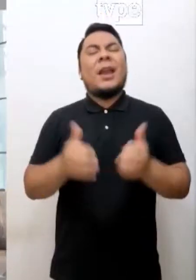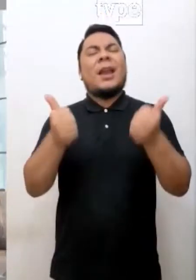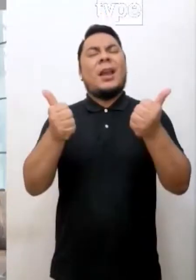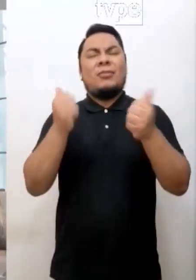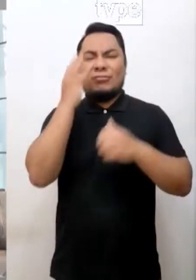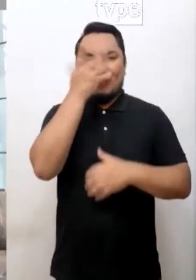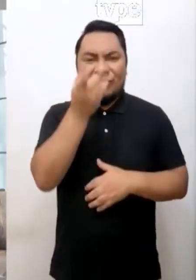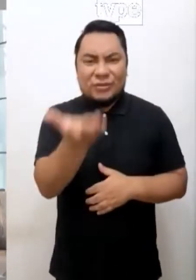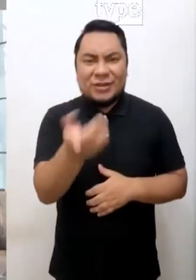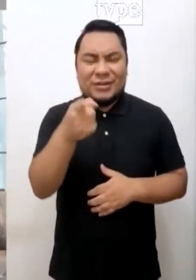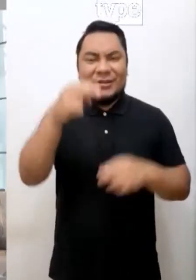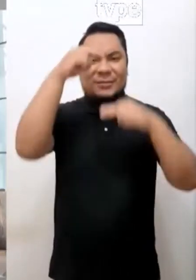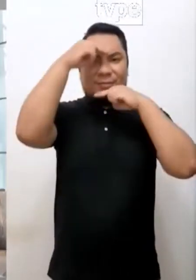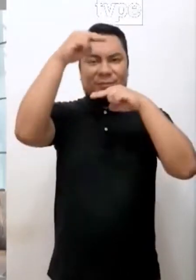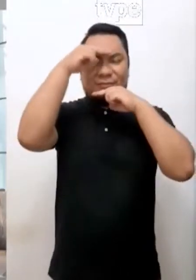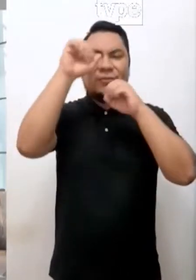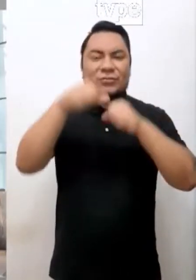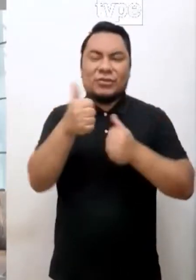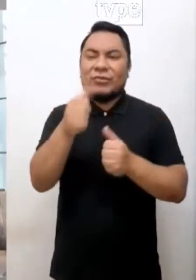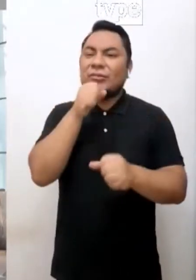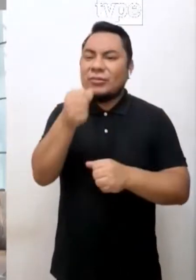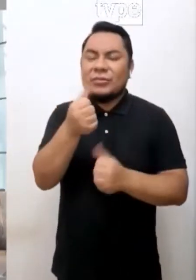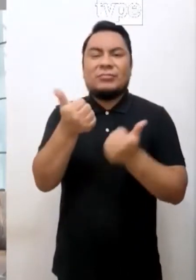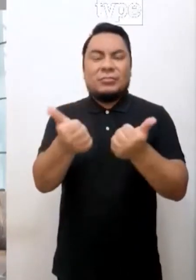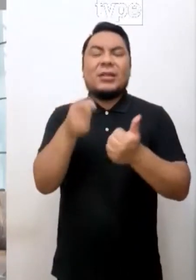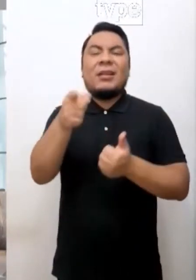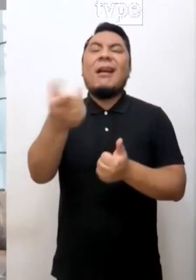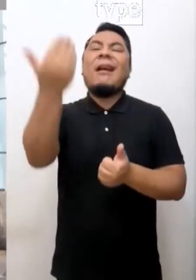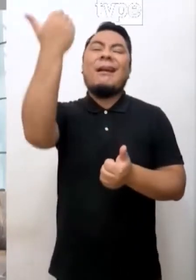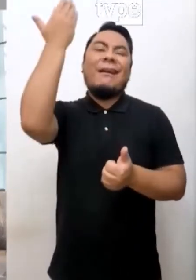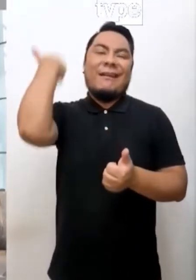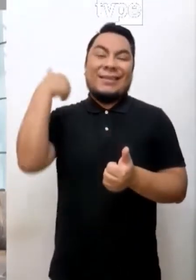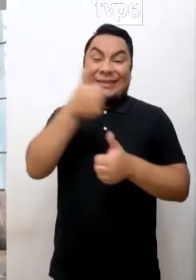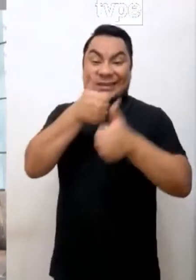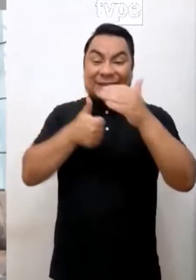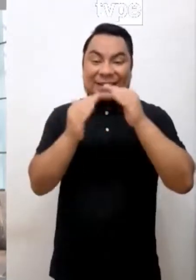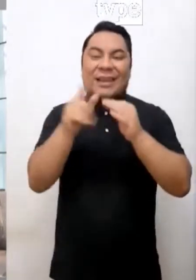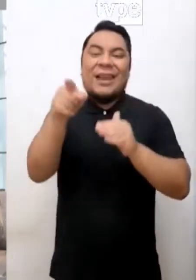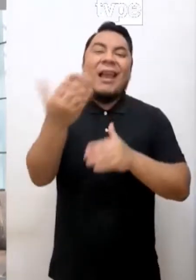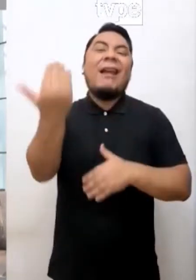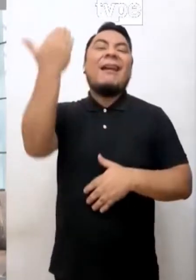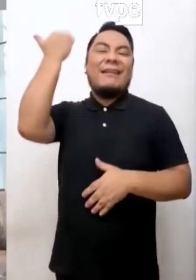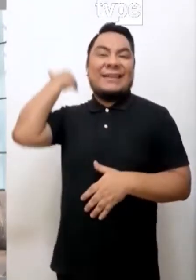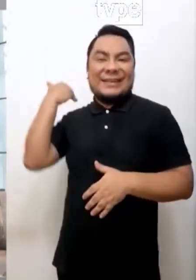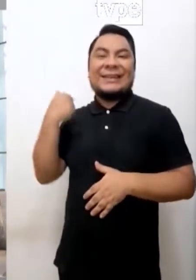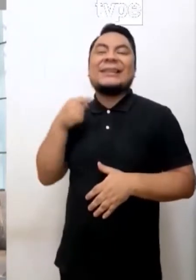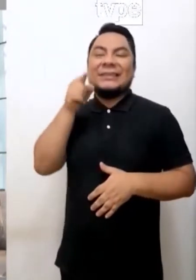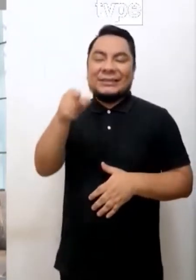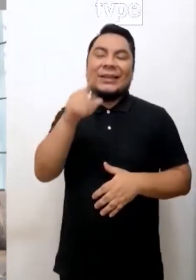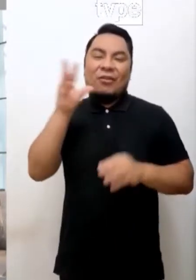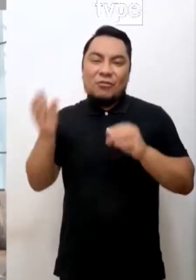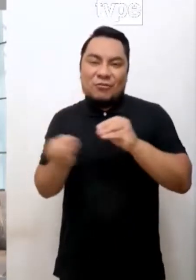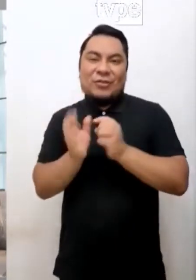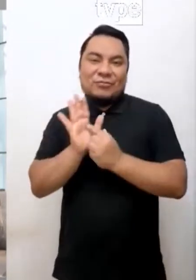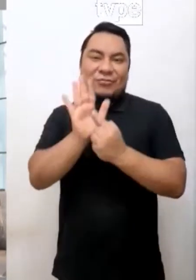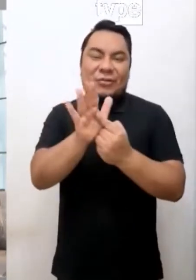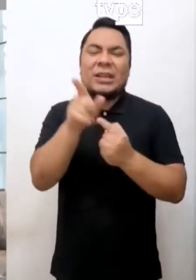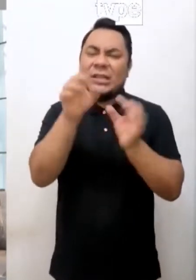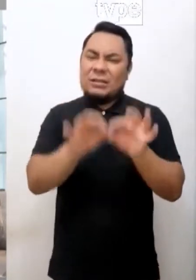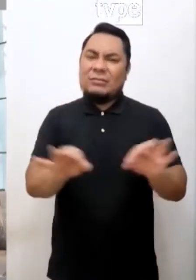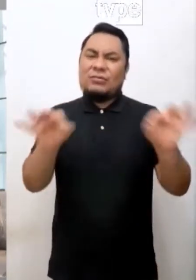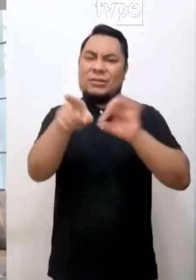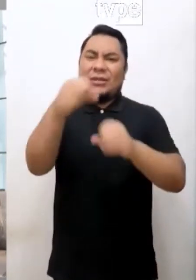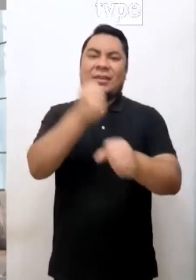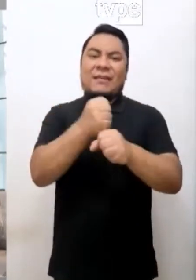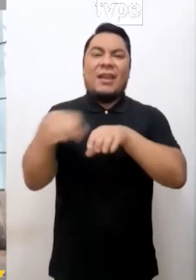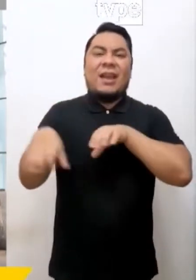Ay, qué bonita, de verdad, esta nota, esta entrevista la realizamos antes de la cuarentena y de verdad que es muy importante